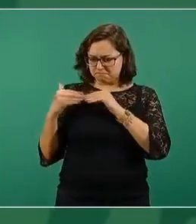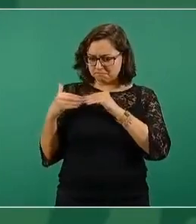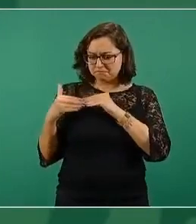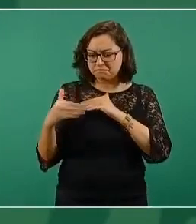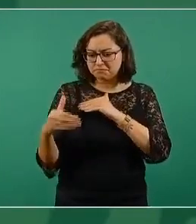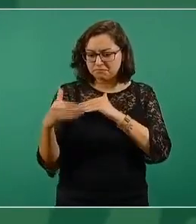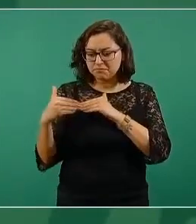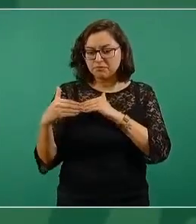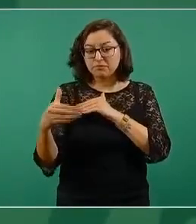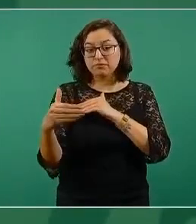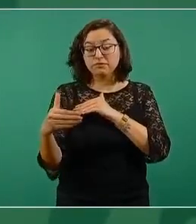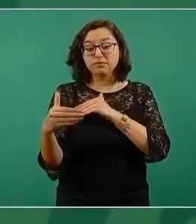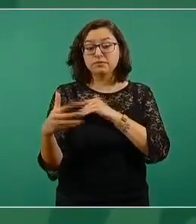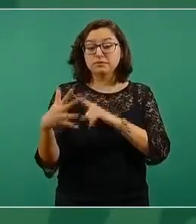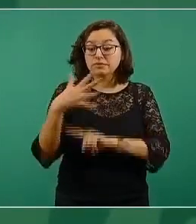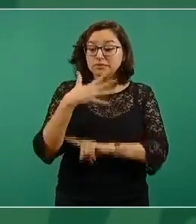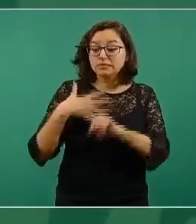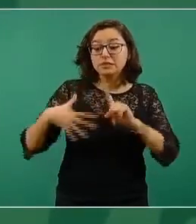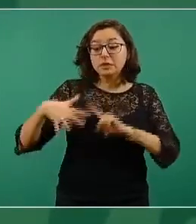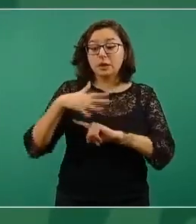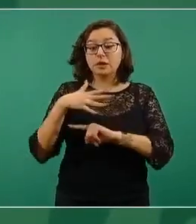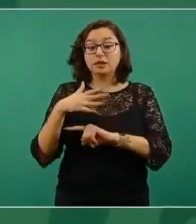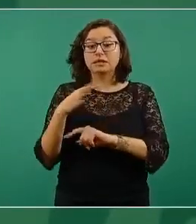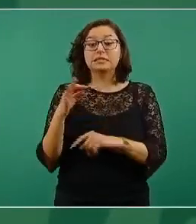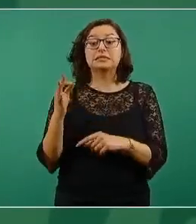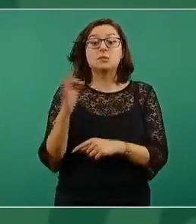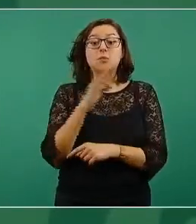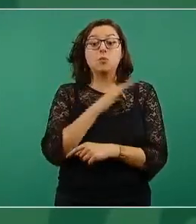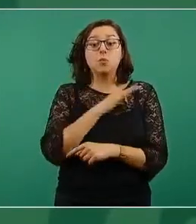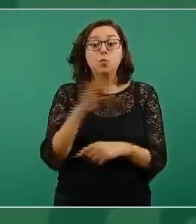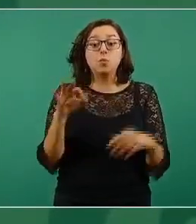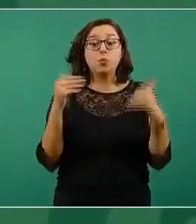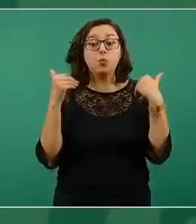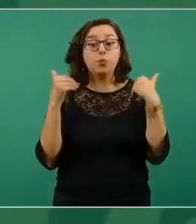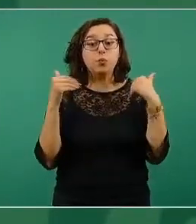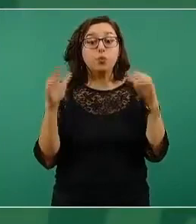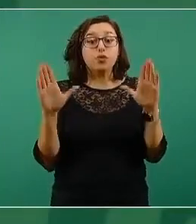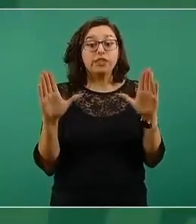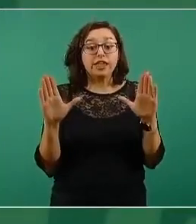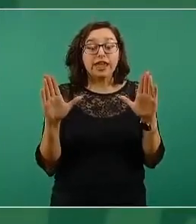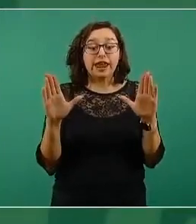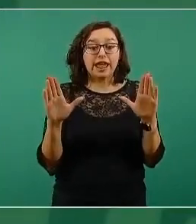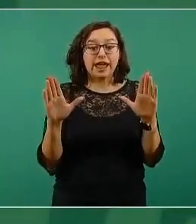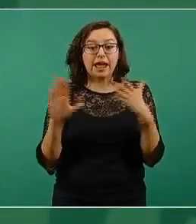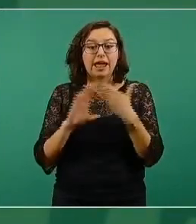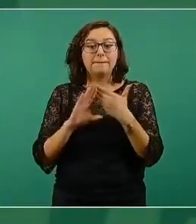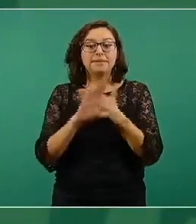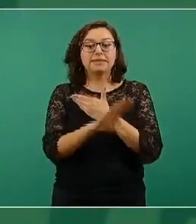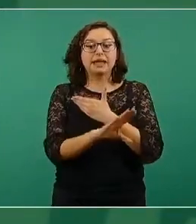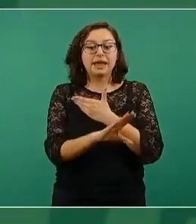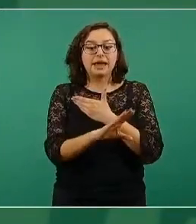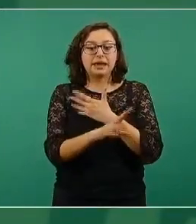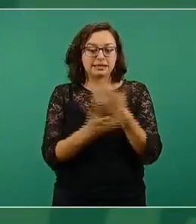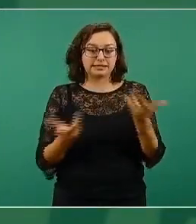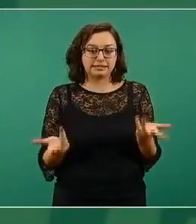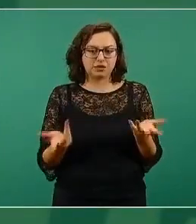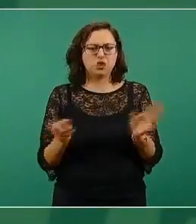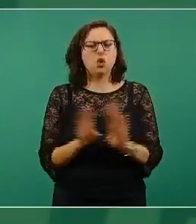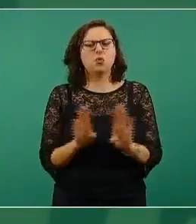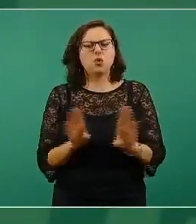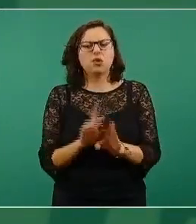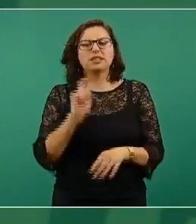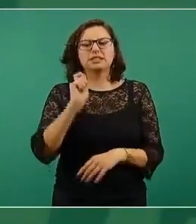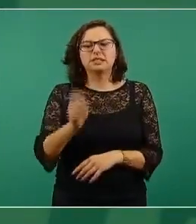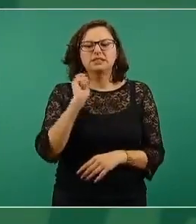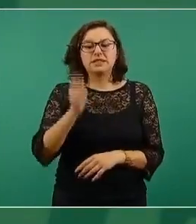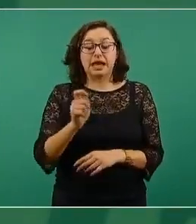hicimos para la situación en donde pudiera ocurrir lo que evitamos, que es la sobresaturación de los hospitales